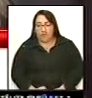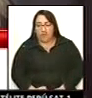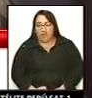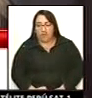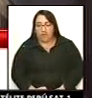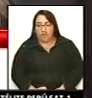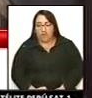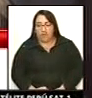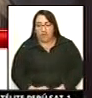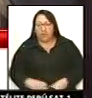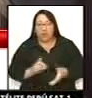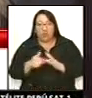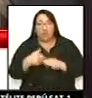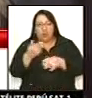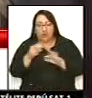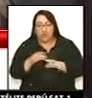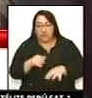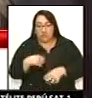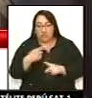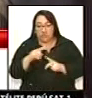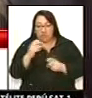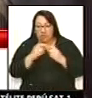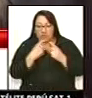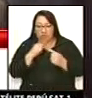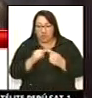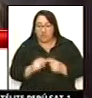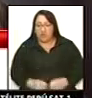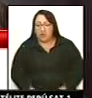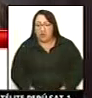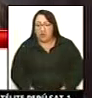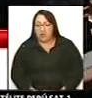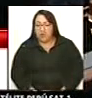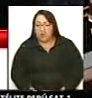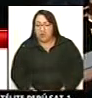igual voy a hacer llegar por escrito mis observaciones. Gracias.